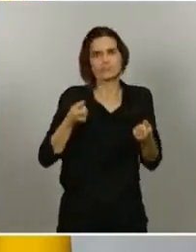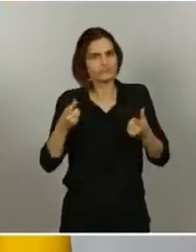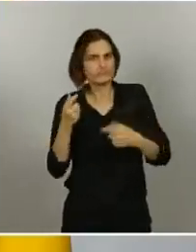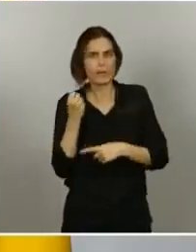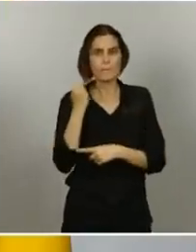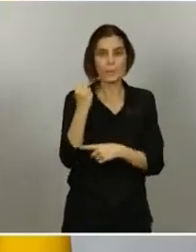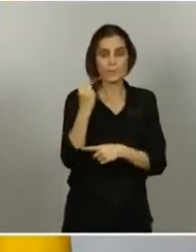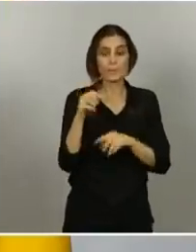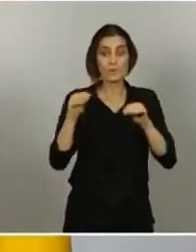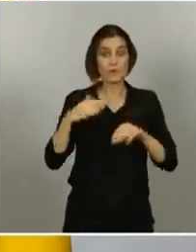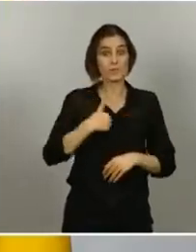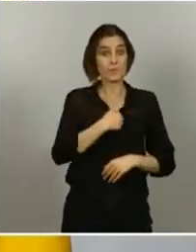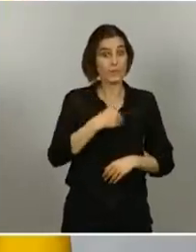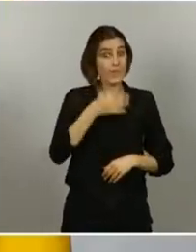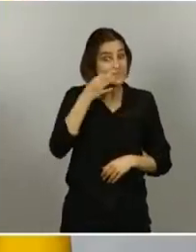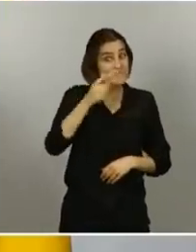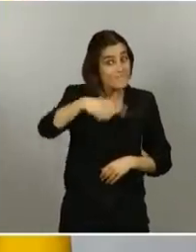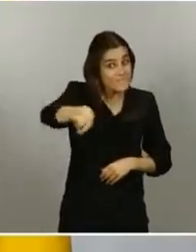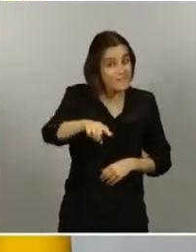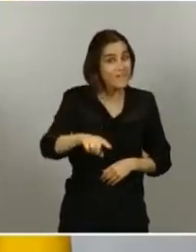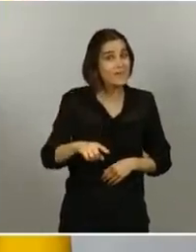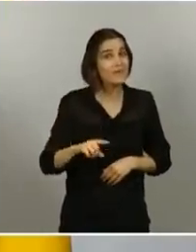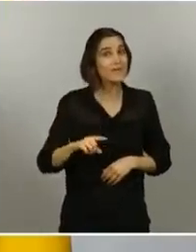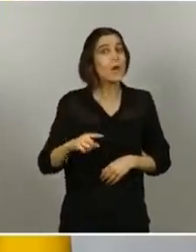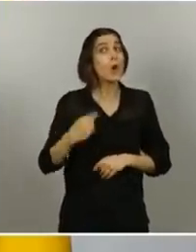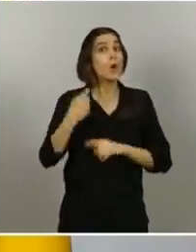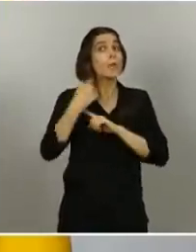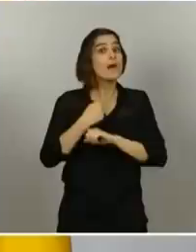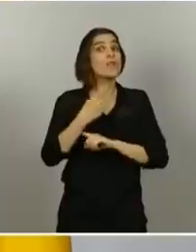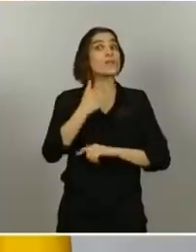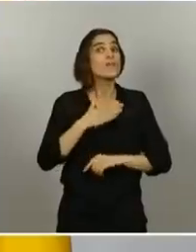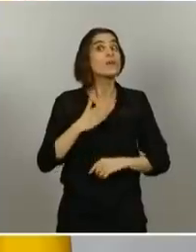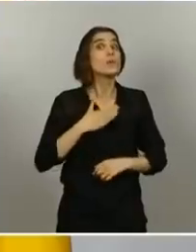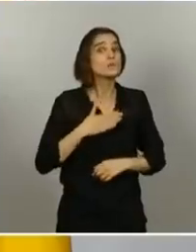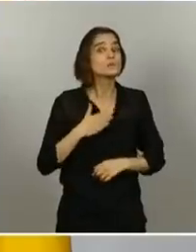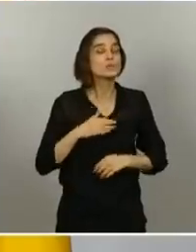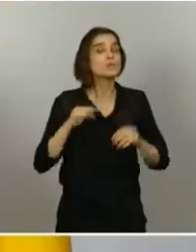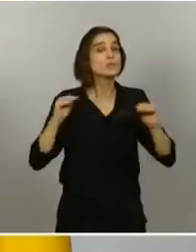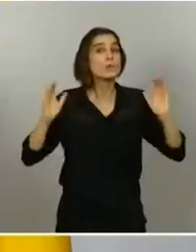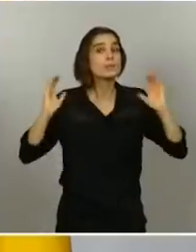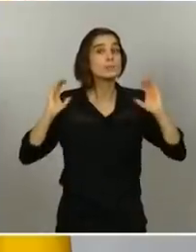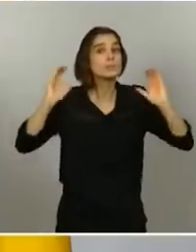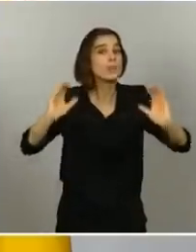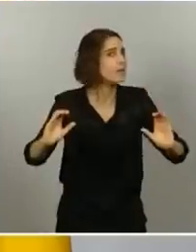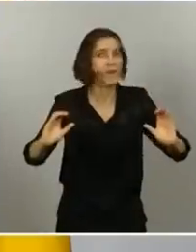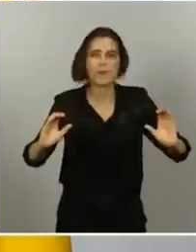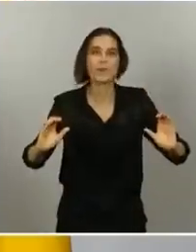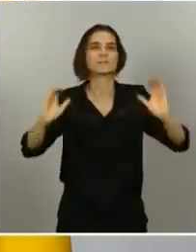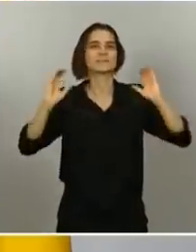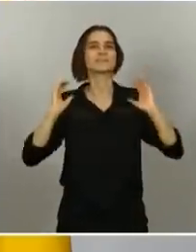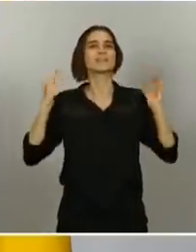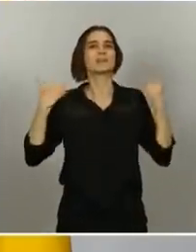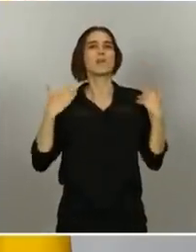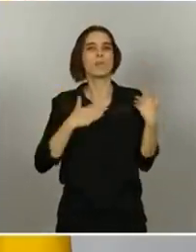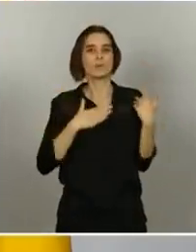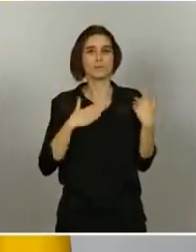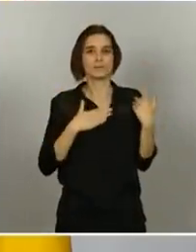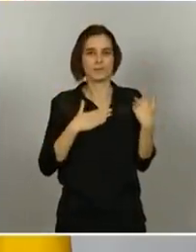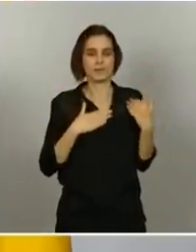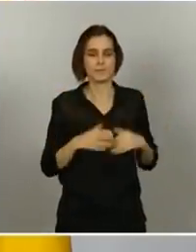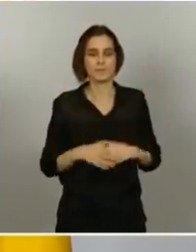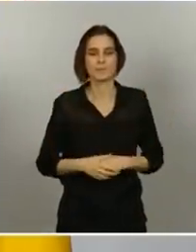corresponde aos poderes públicos para cumplir o mandato constitucional. Paso a explicarles agora con máis detalle